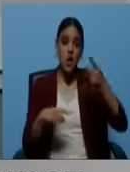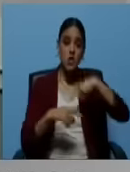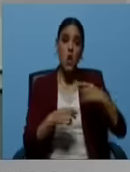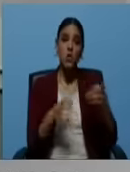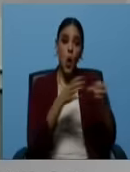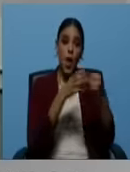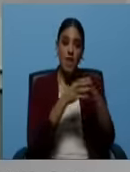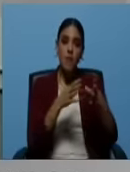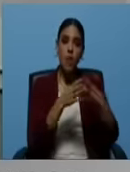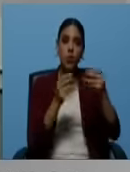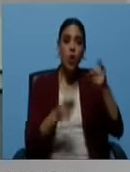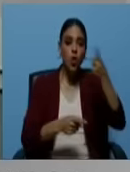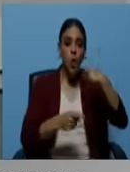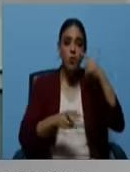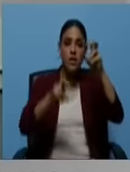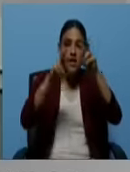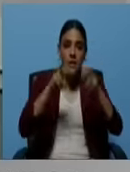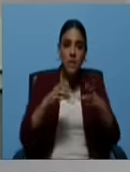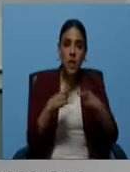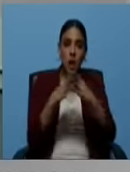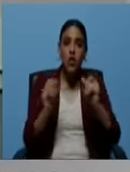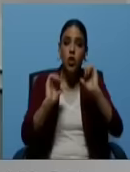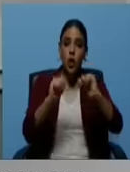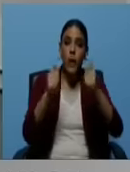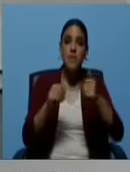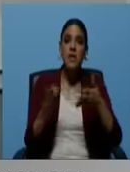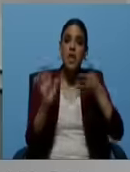lleva la causa que se le inició.